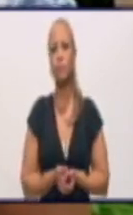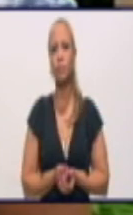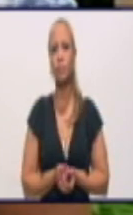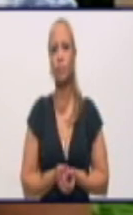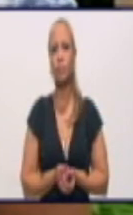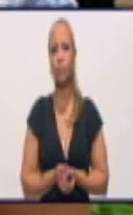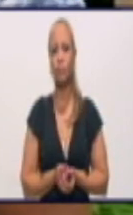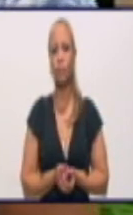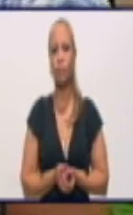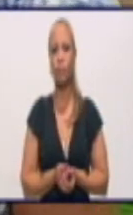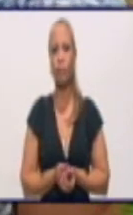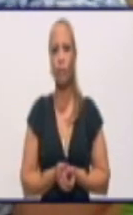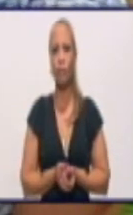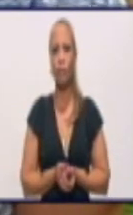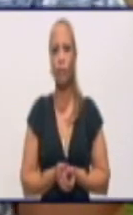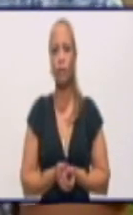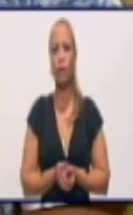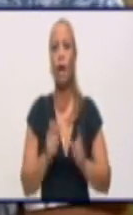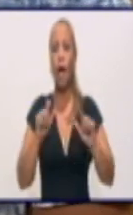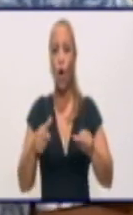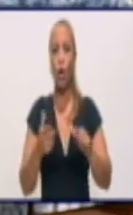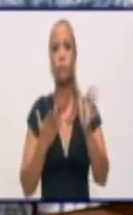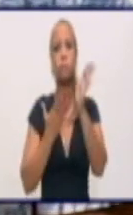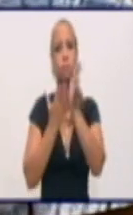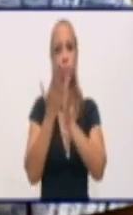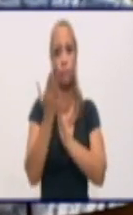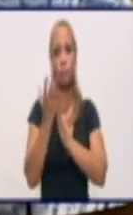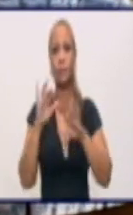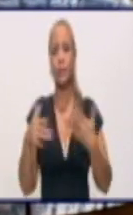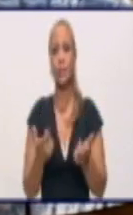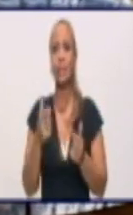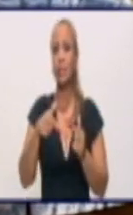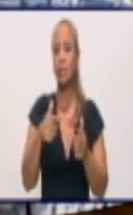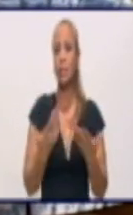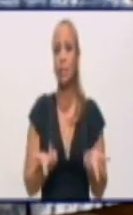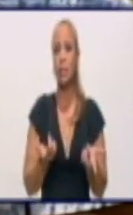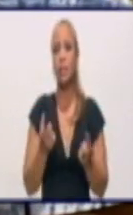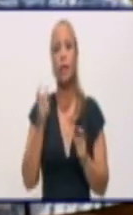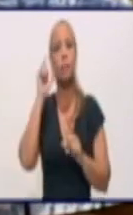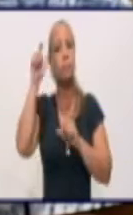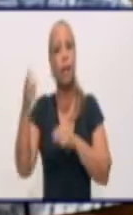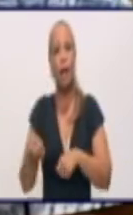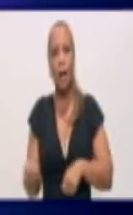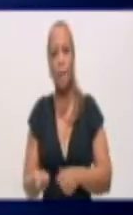del mosquito Aedes aegypti. Ahora seguimos con el segmento del jueves en el campo.